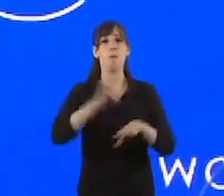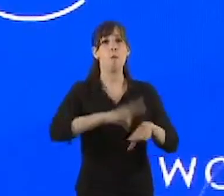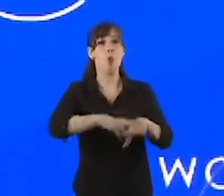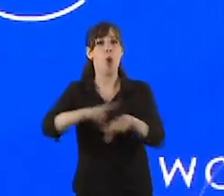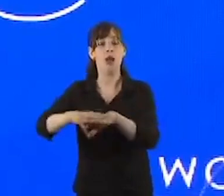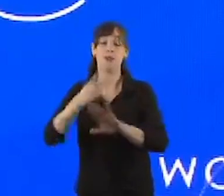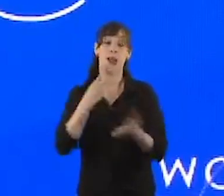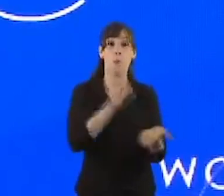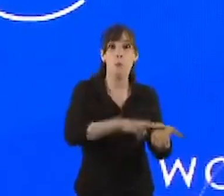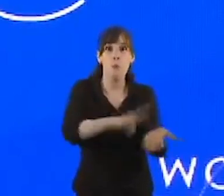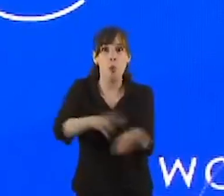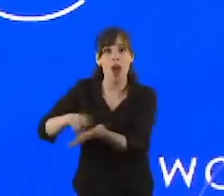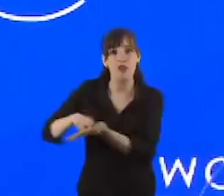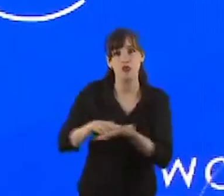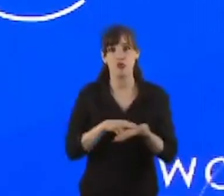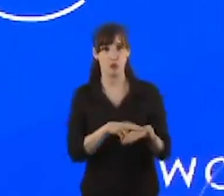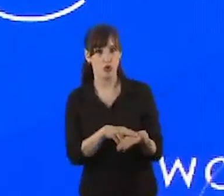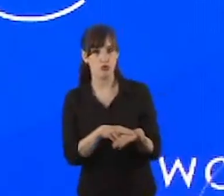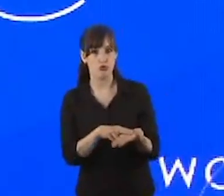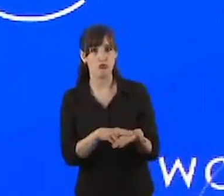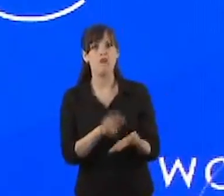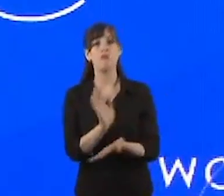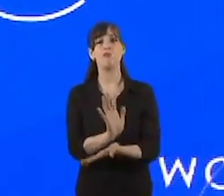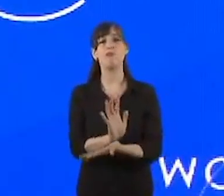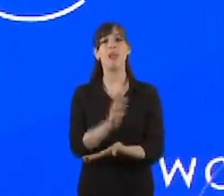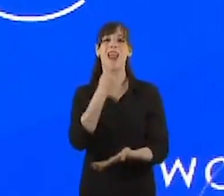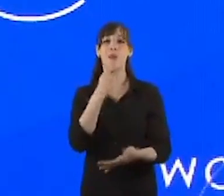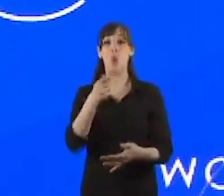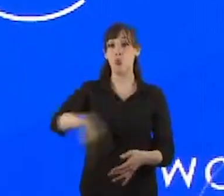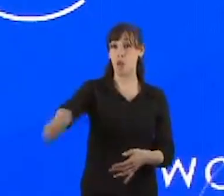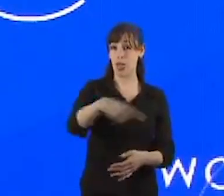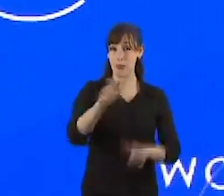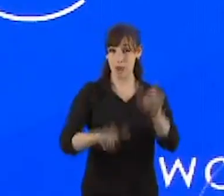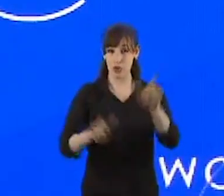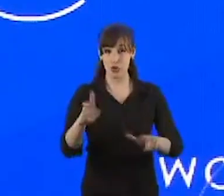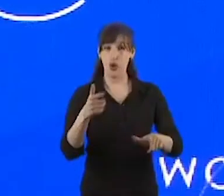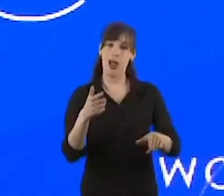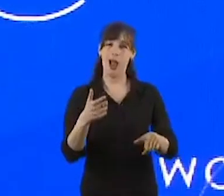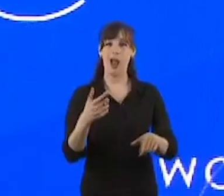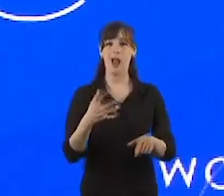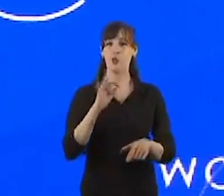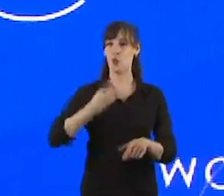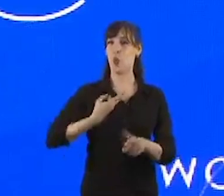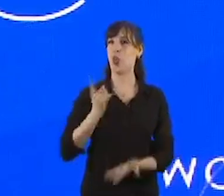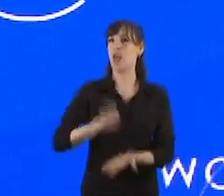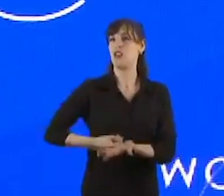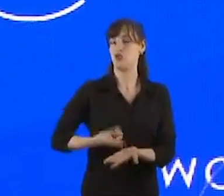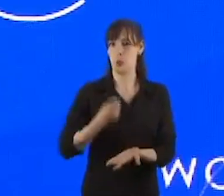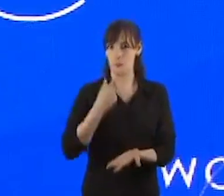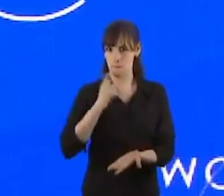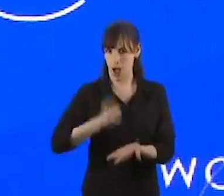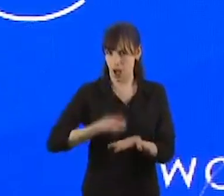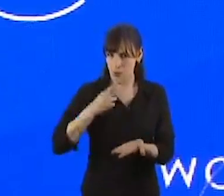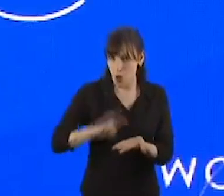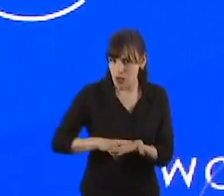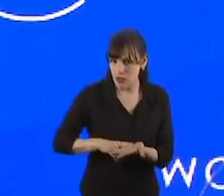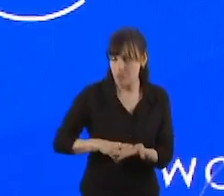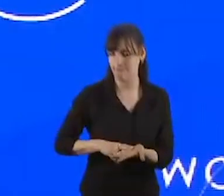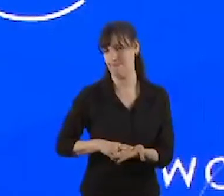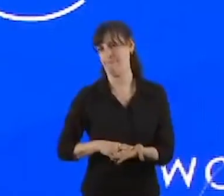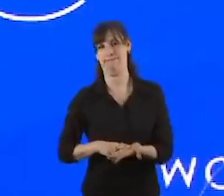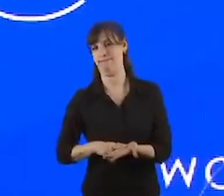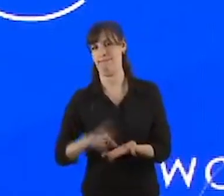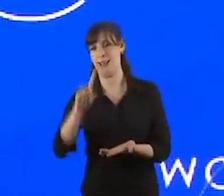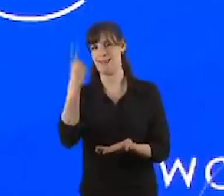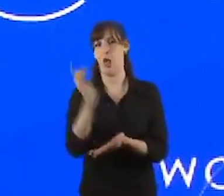acaso alguno de nosotros puede decir que paga los impuestos de manera voluntaria? Lo cual significa que el Estado se financia a través de la